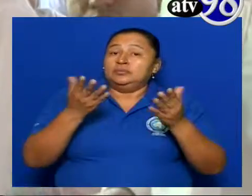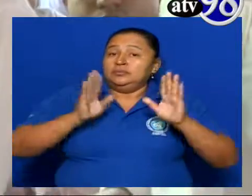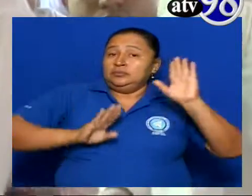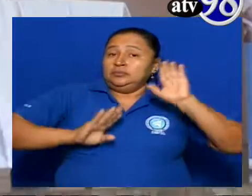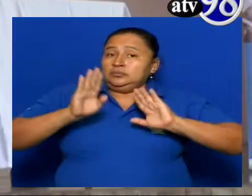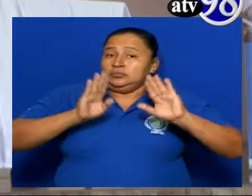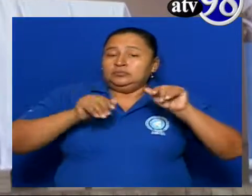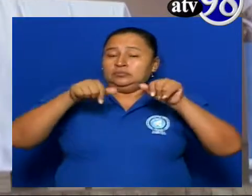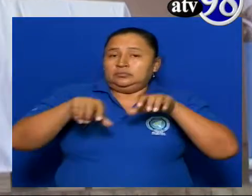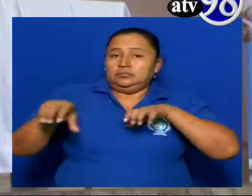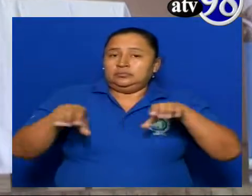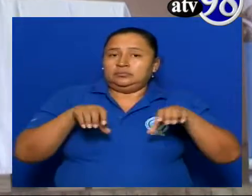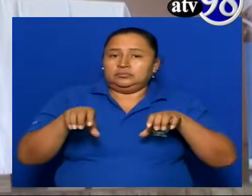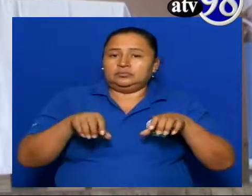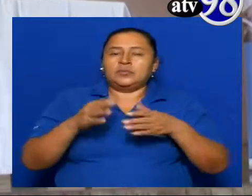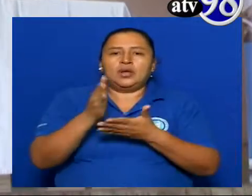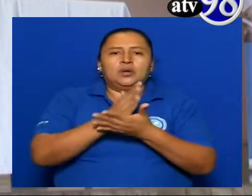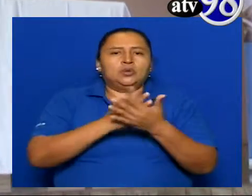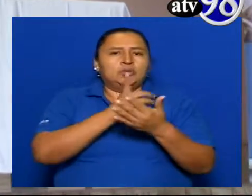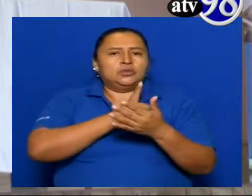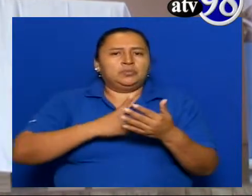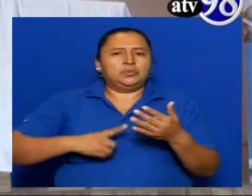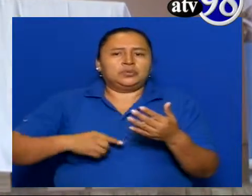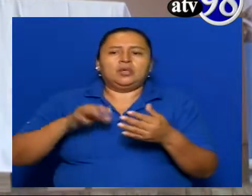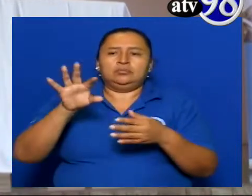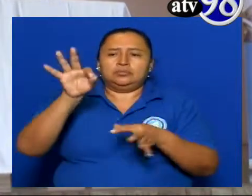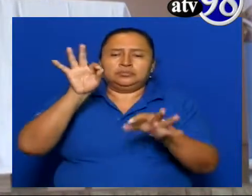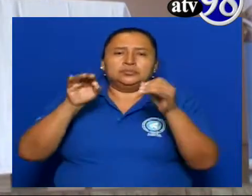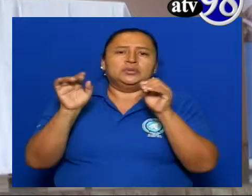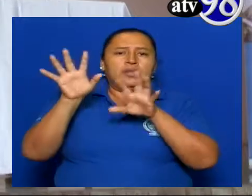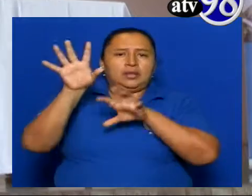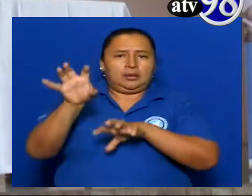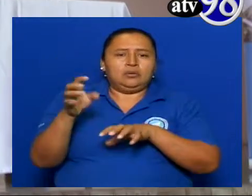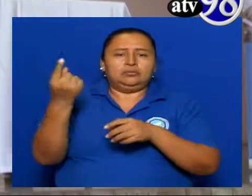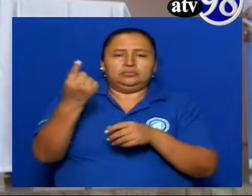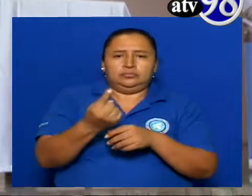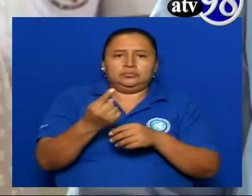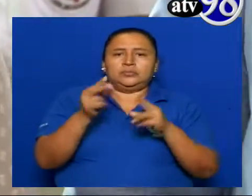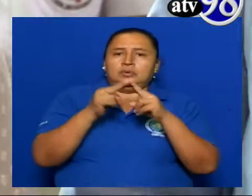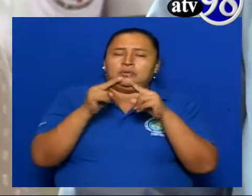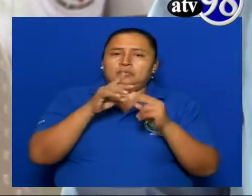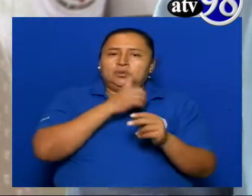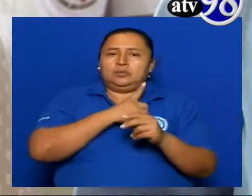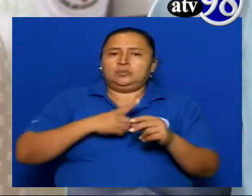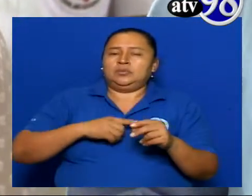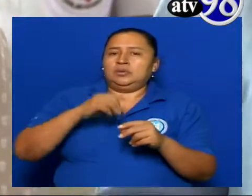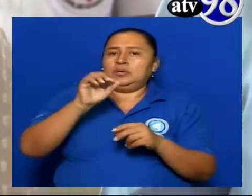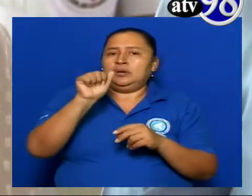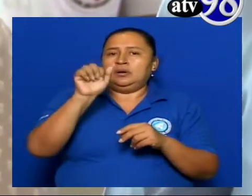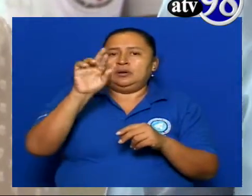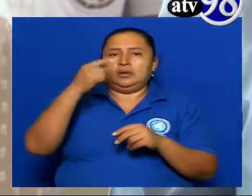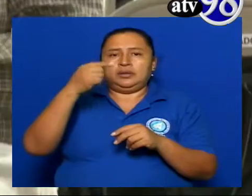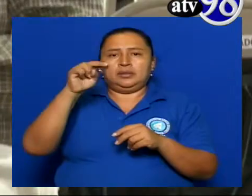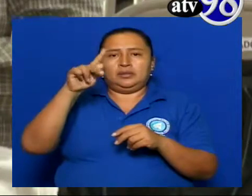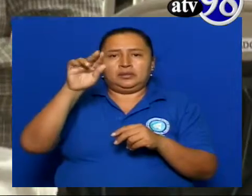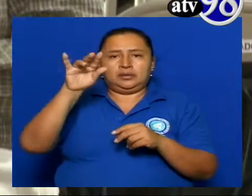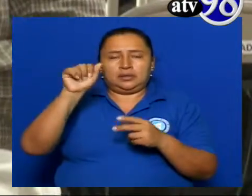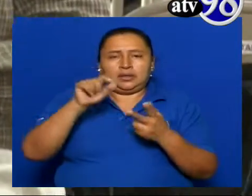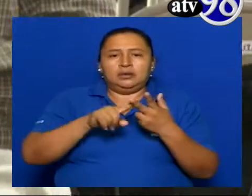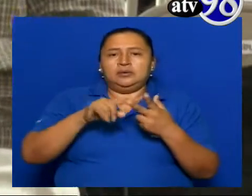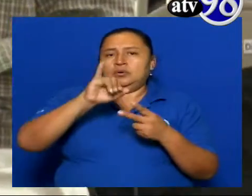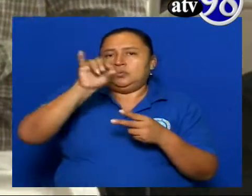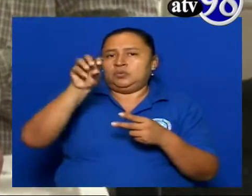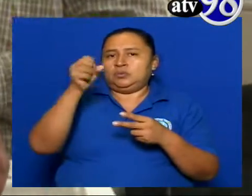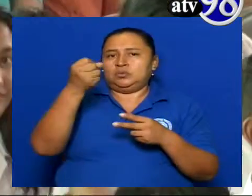participaron en esta actividad legisladores electos por el Departamento de León, diputada Argentina Parajón y el diputado José